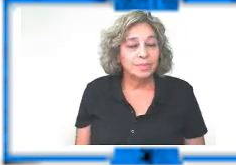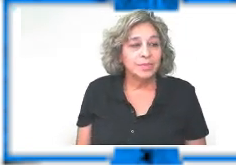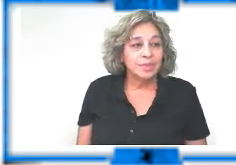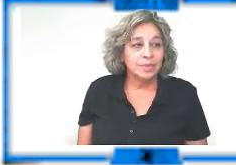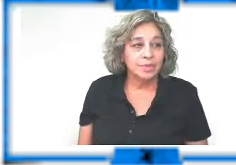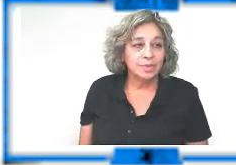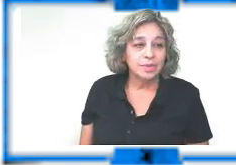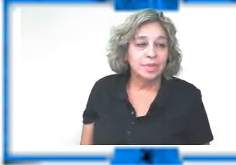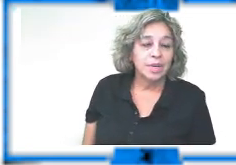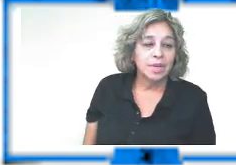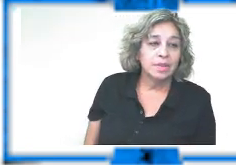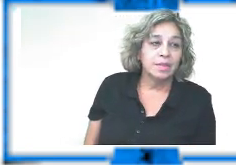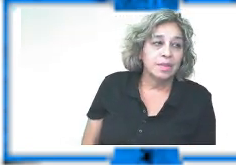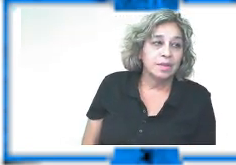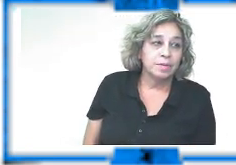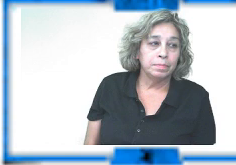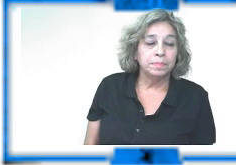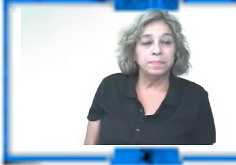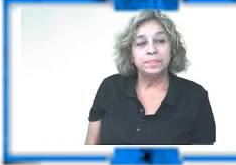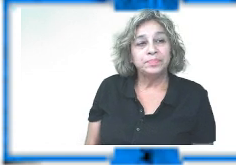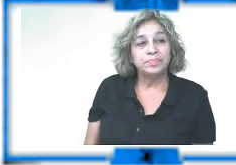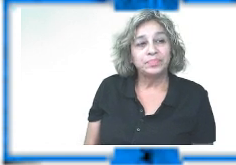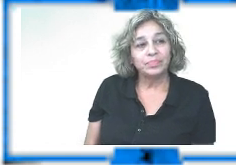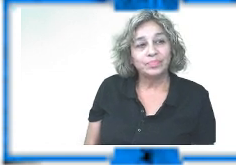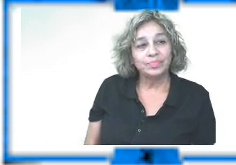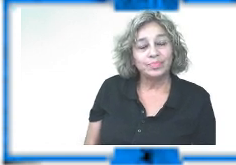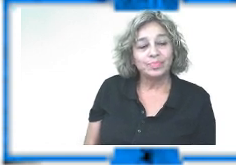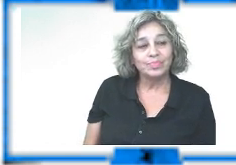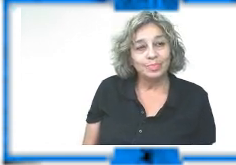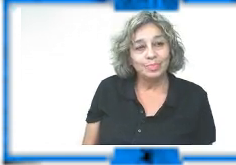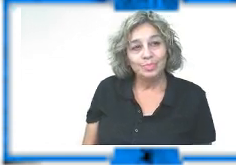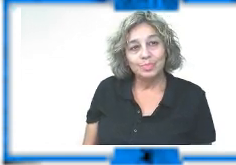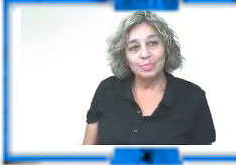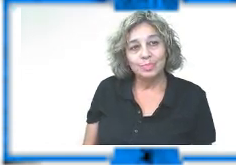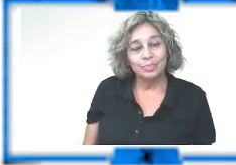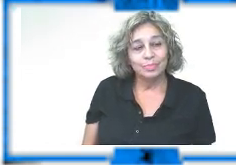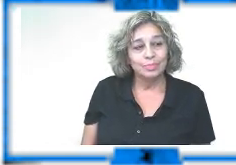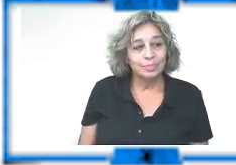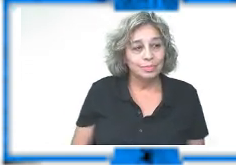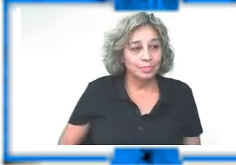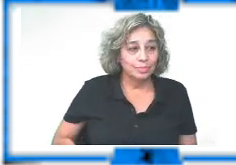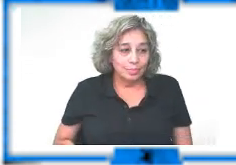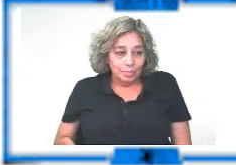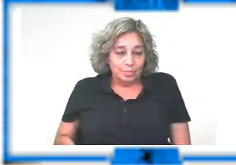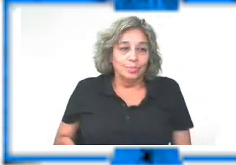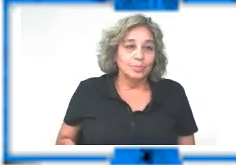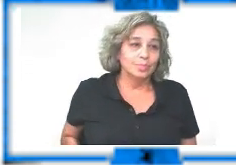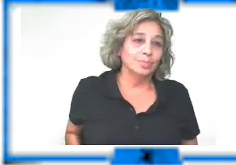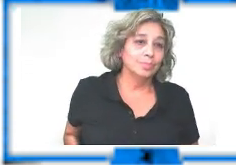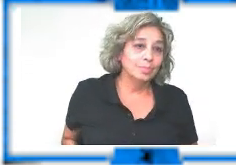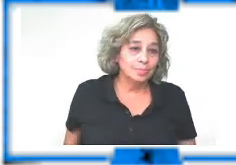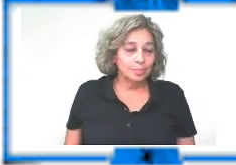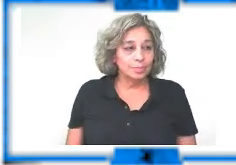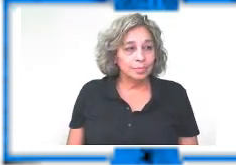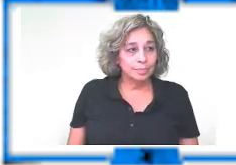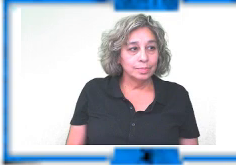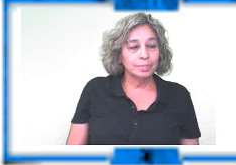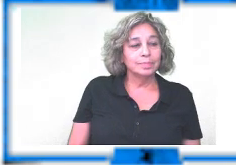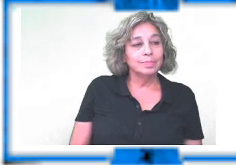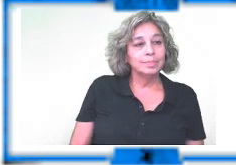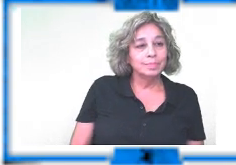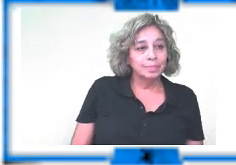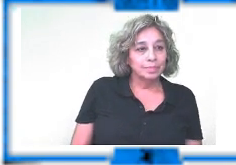Hidalgo. El gobernador Omar Fayad, he visitado en 8 ocasiones, siendo